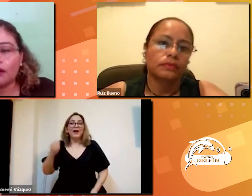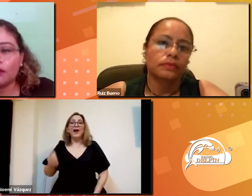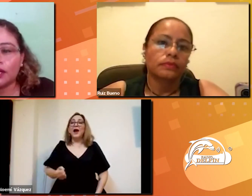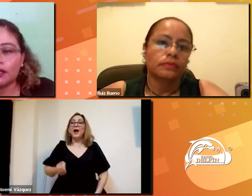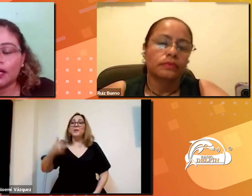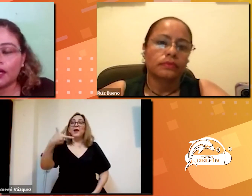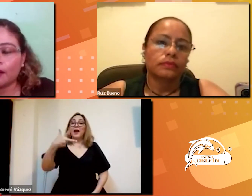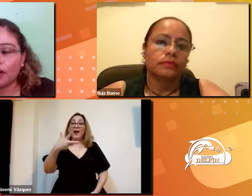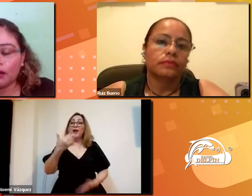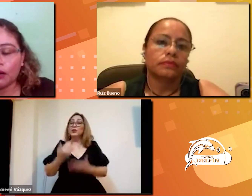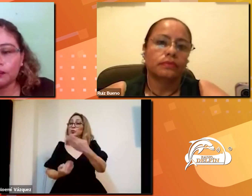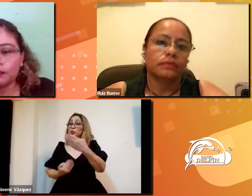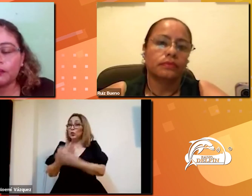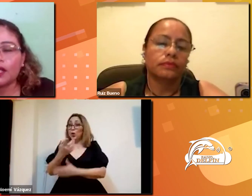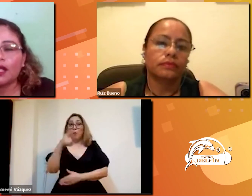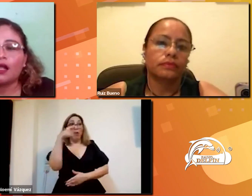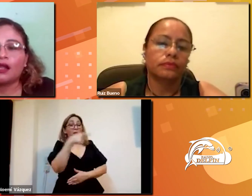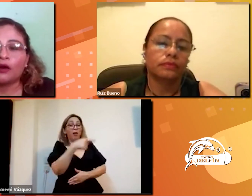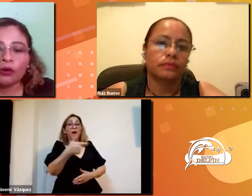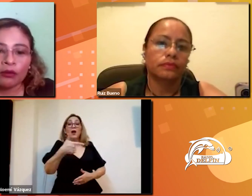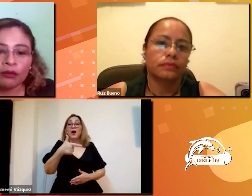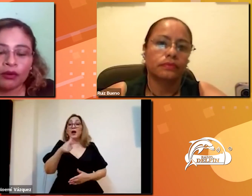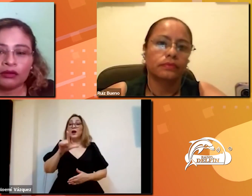mañana en la Glorieta del Camarón.